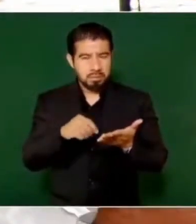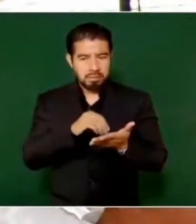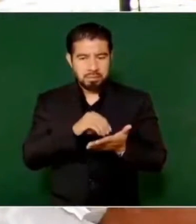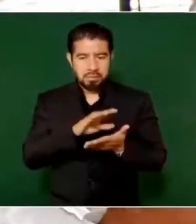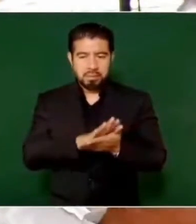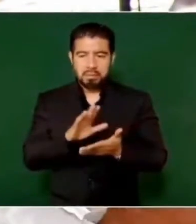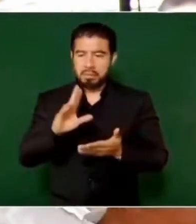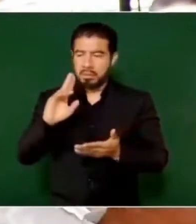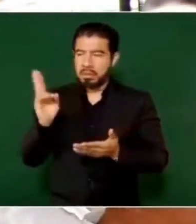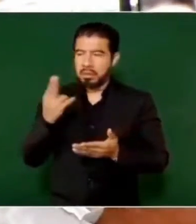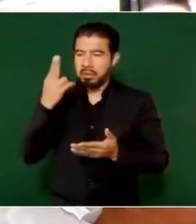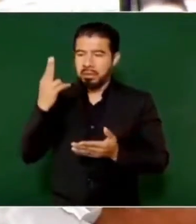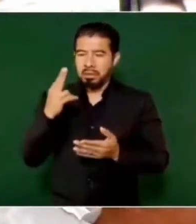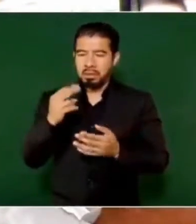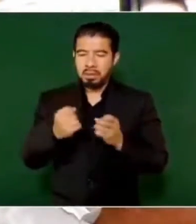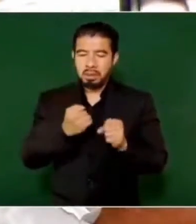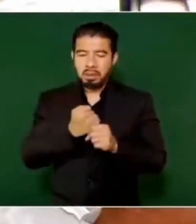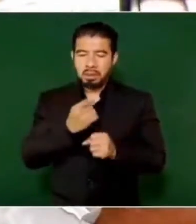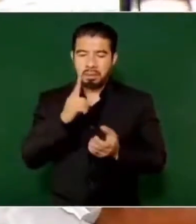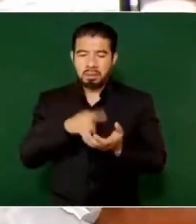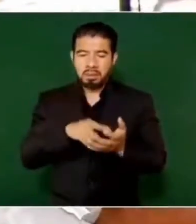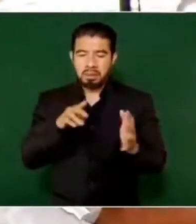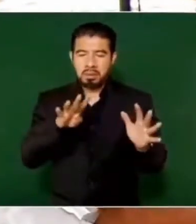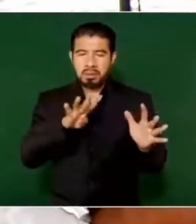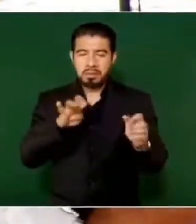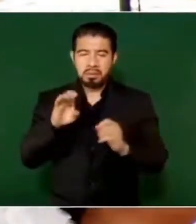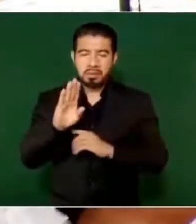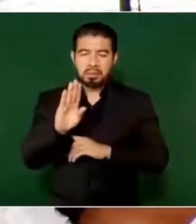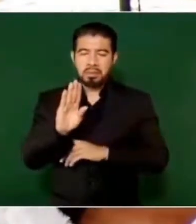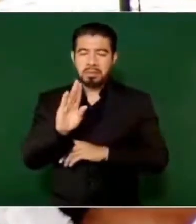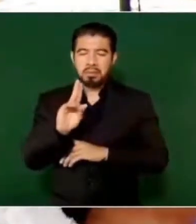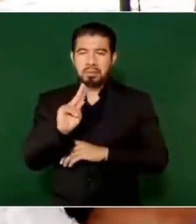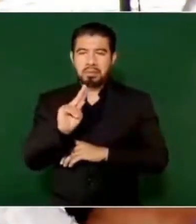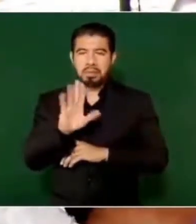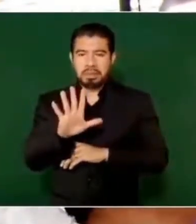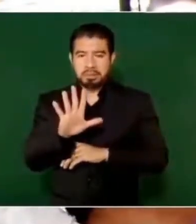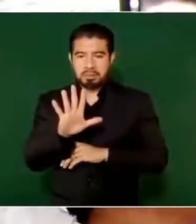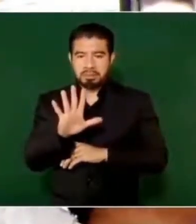de la Universidad del 85. Después de 2 años que usted